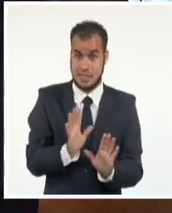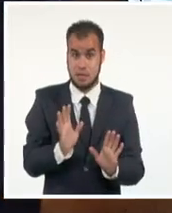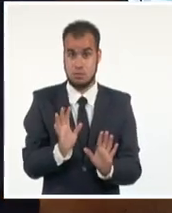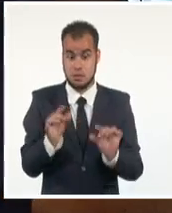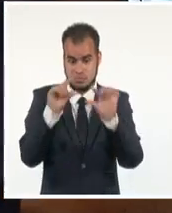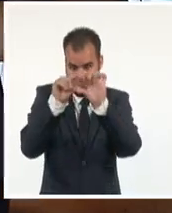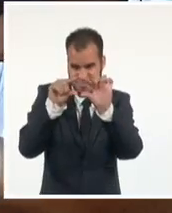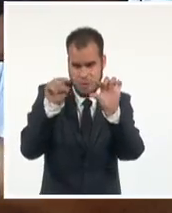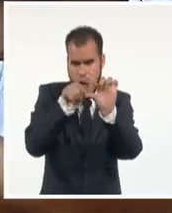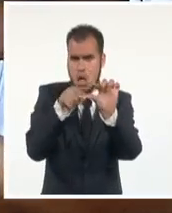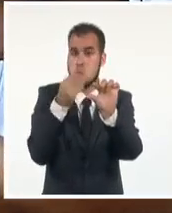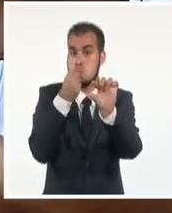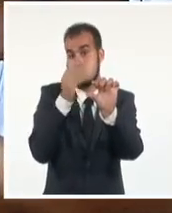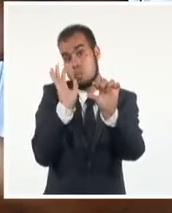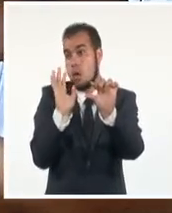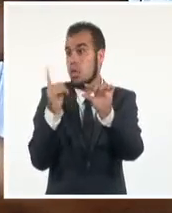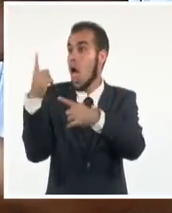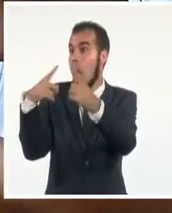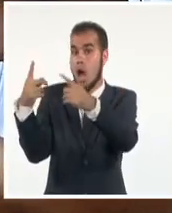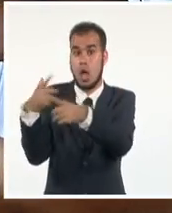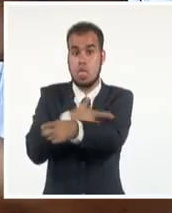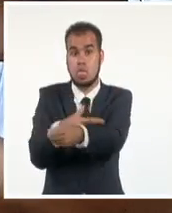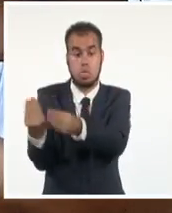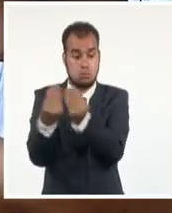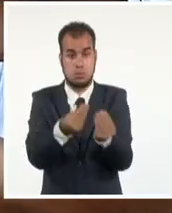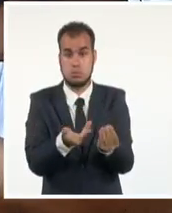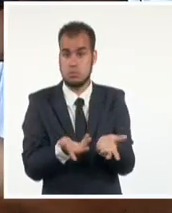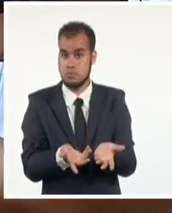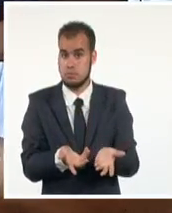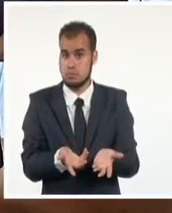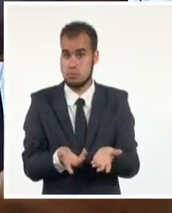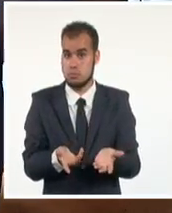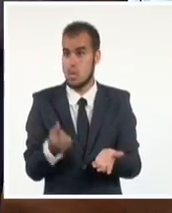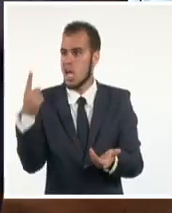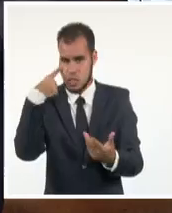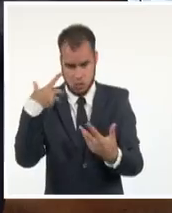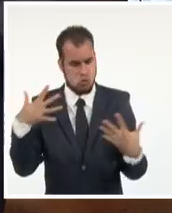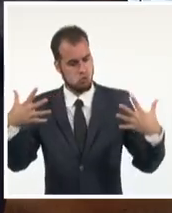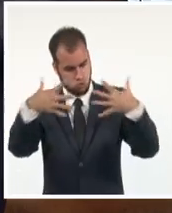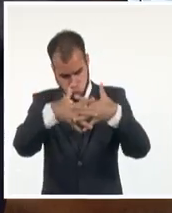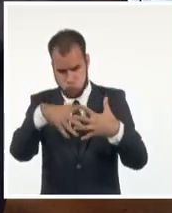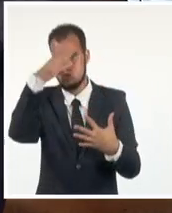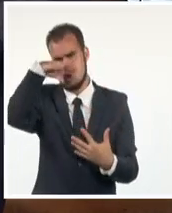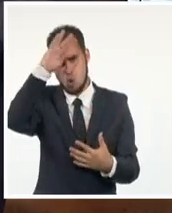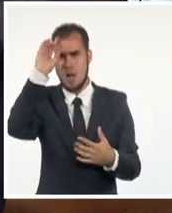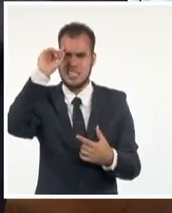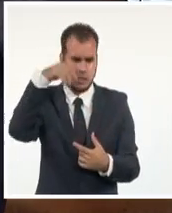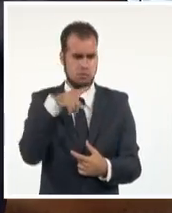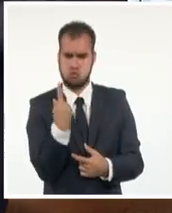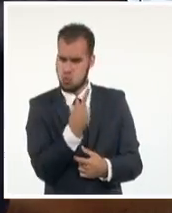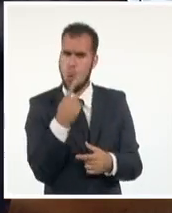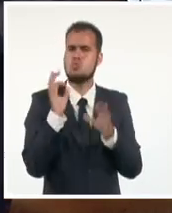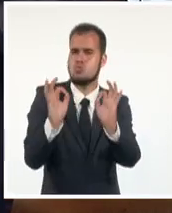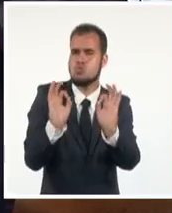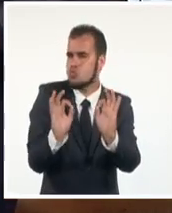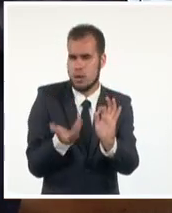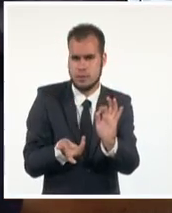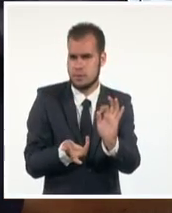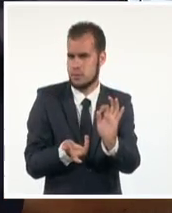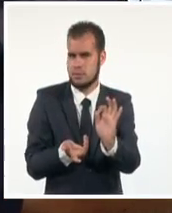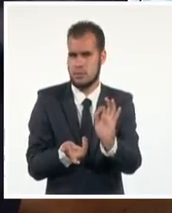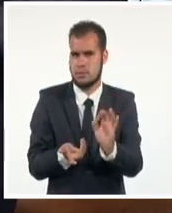Unidas, era uno de los países del continente africano con mejores índices de desarrollo humano. Pero más de una década después, es un país que